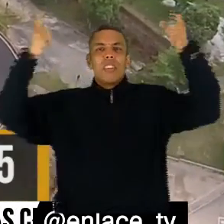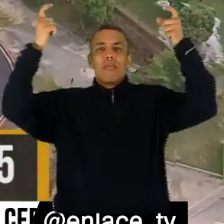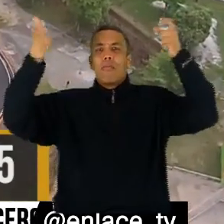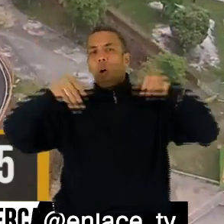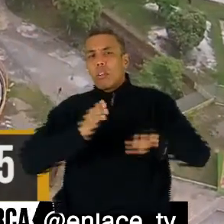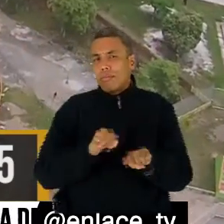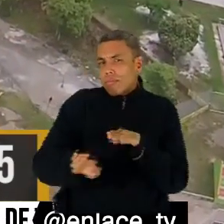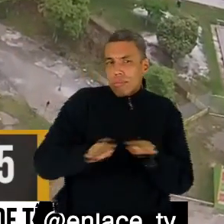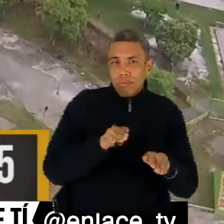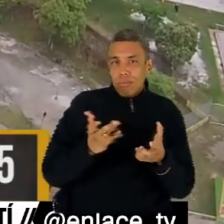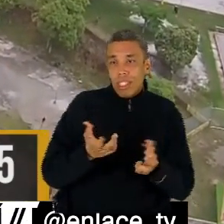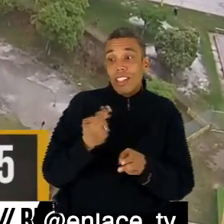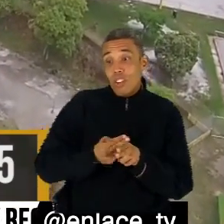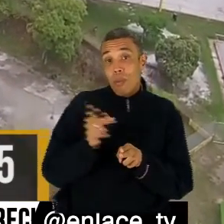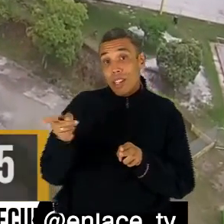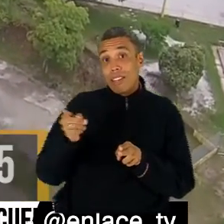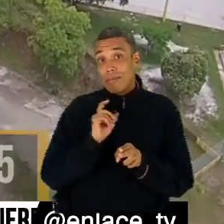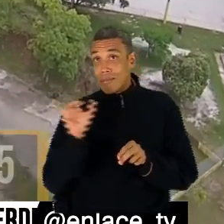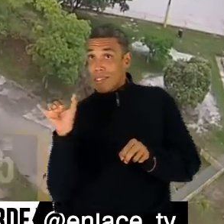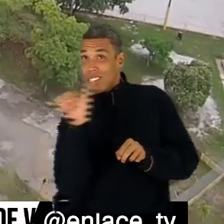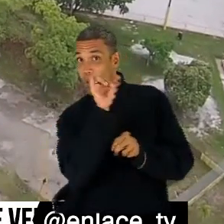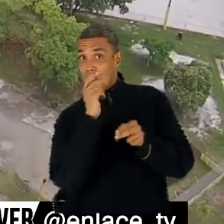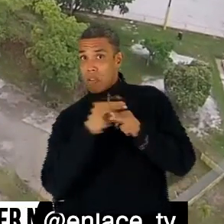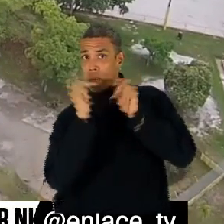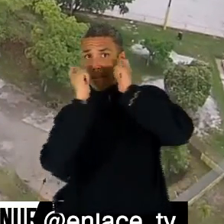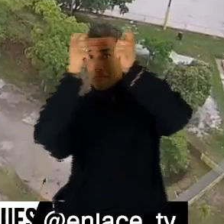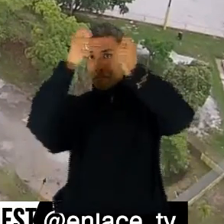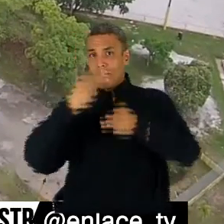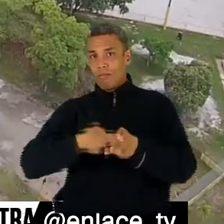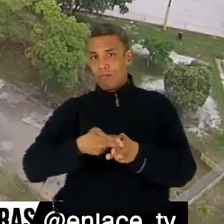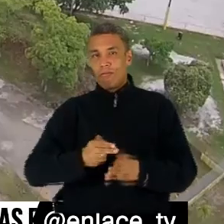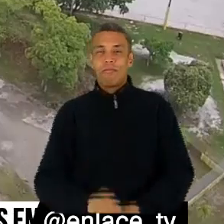mundialista lleve oficialmente el nombre de Raúl Meneses Monsalve.